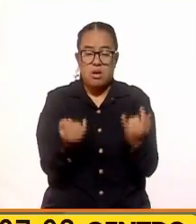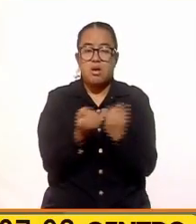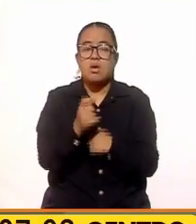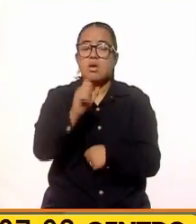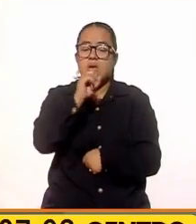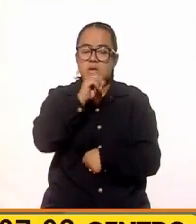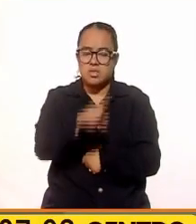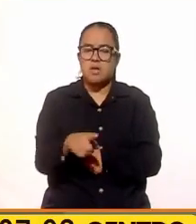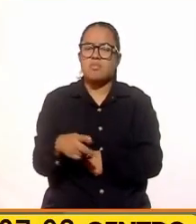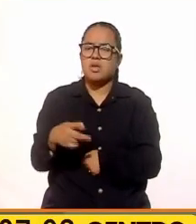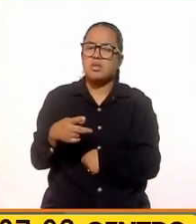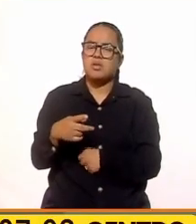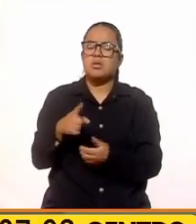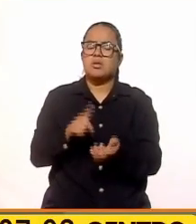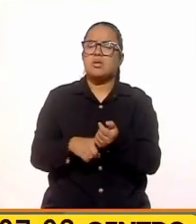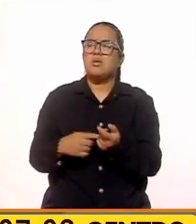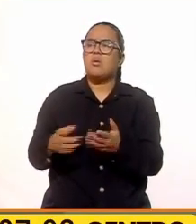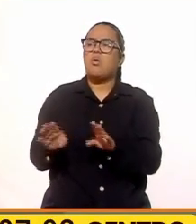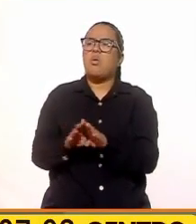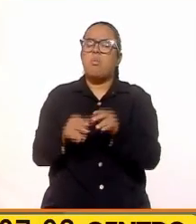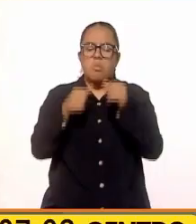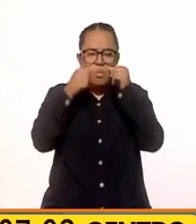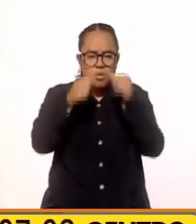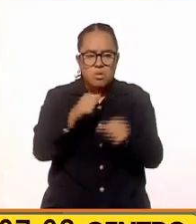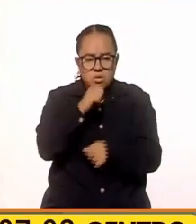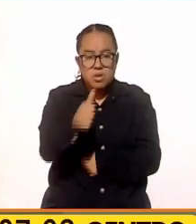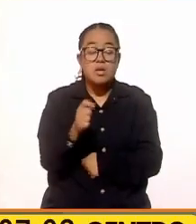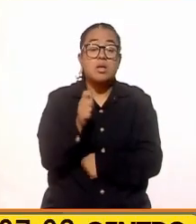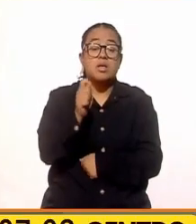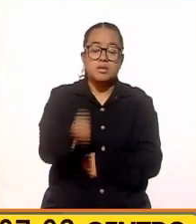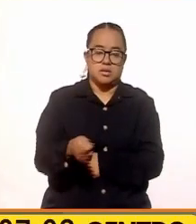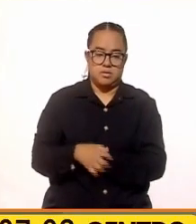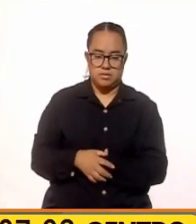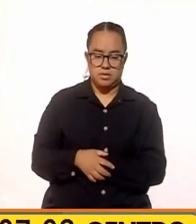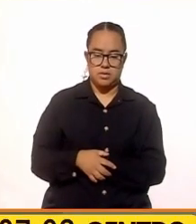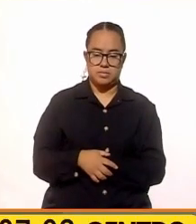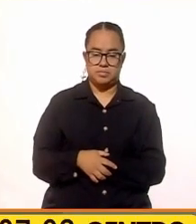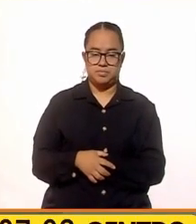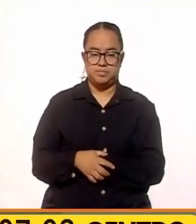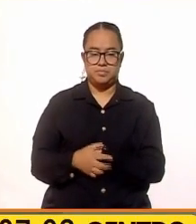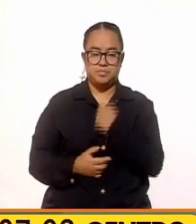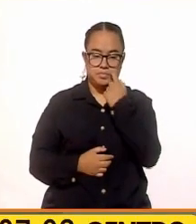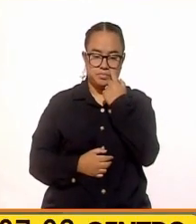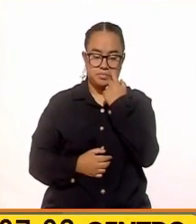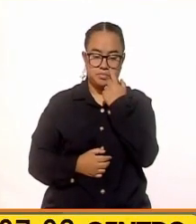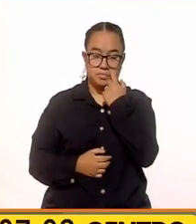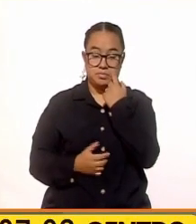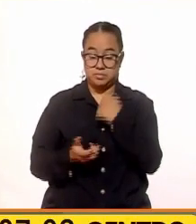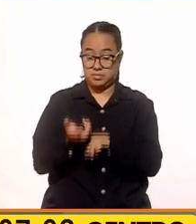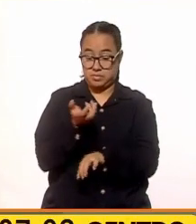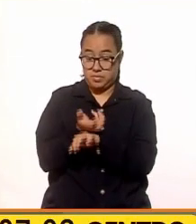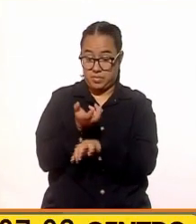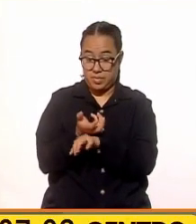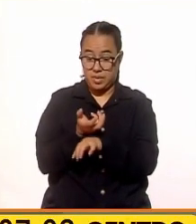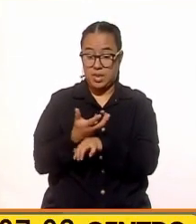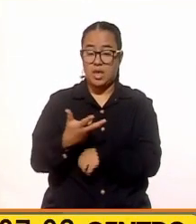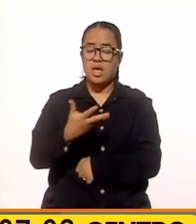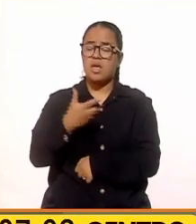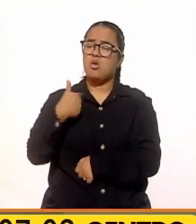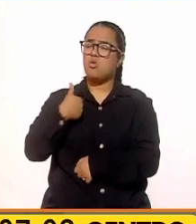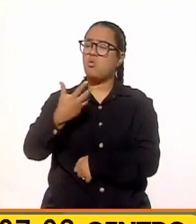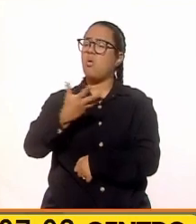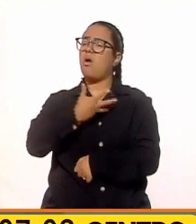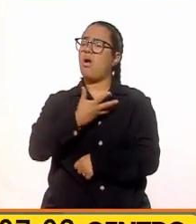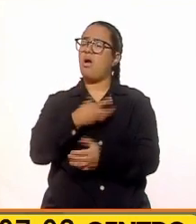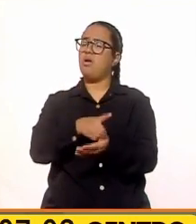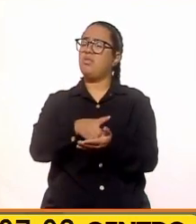sistema interestatal, afirmando que Estados Unidos de manera unilateral tiene derechos sobre otros países,